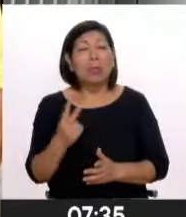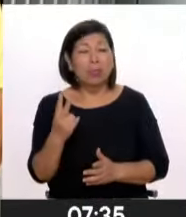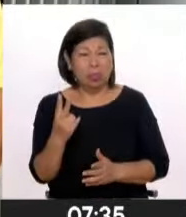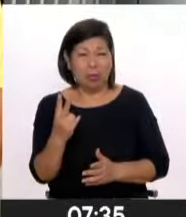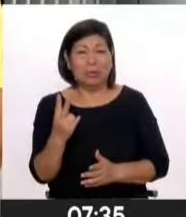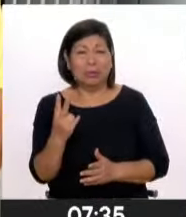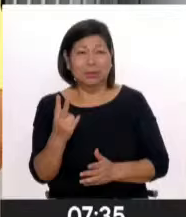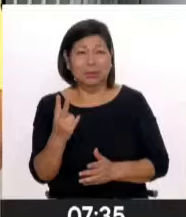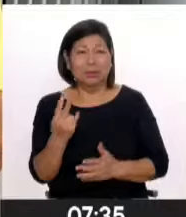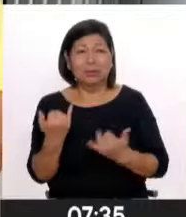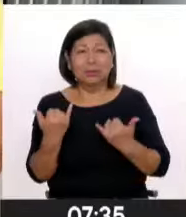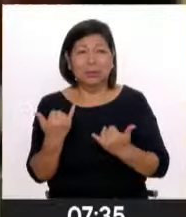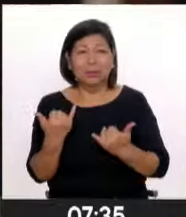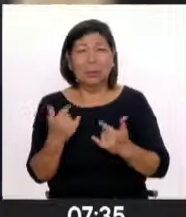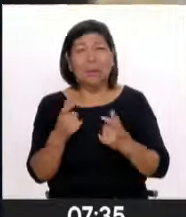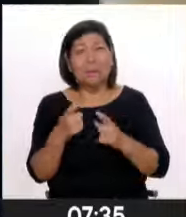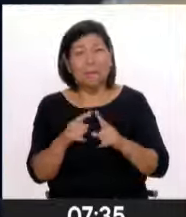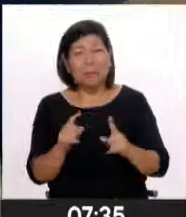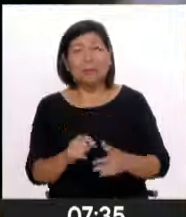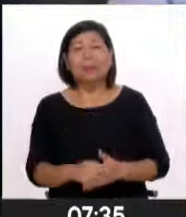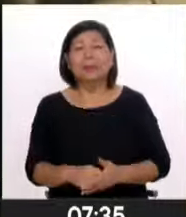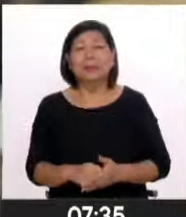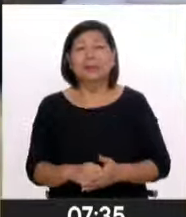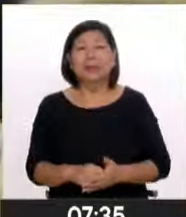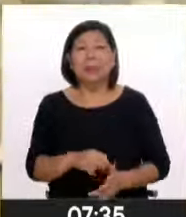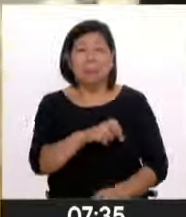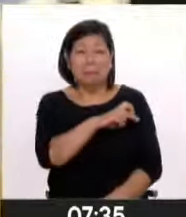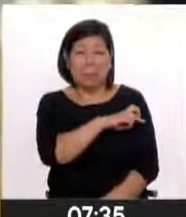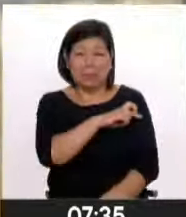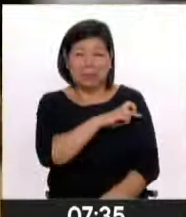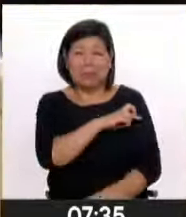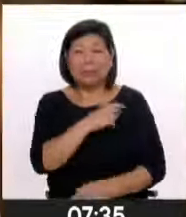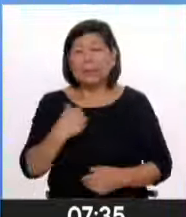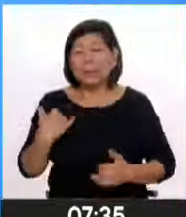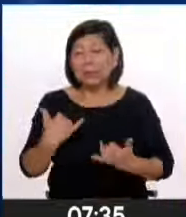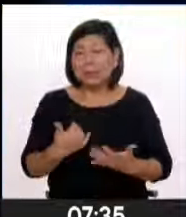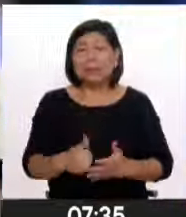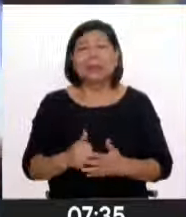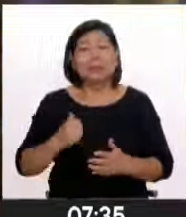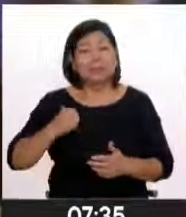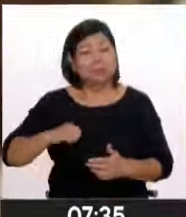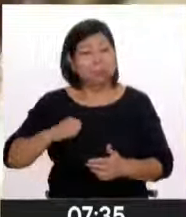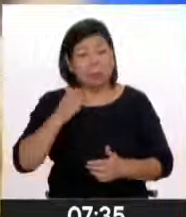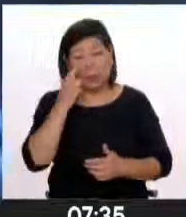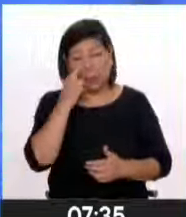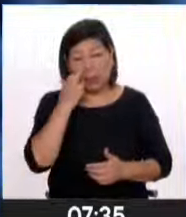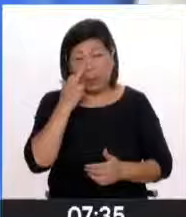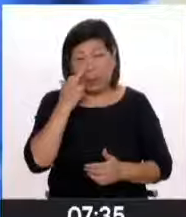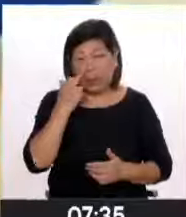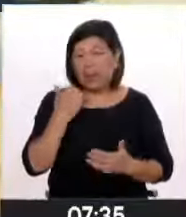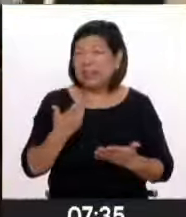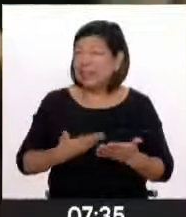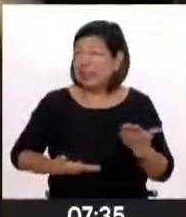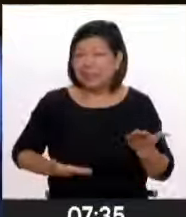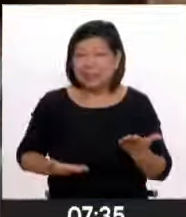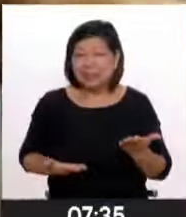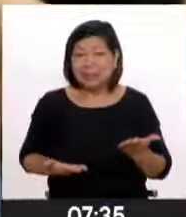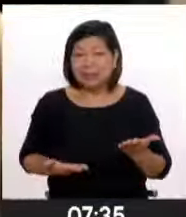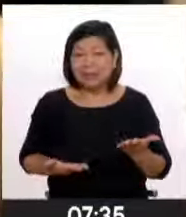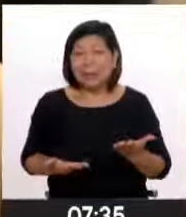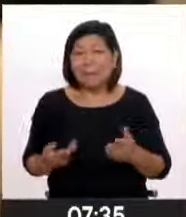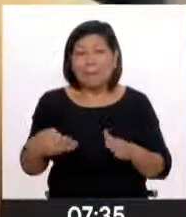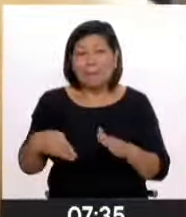serenos están en este momento en observación. Los serenos resultaron heridos durante esta activación del plan cerco, que consistía en cerrar